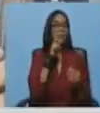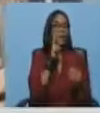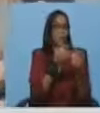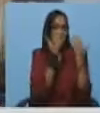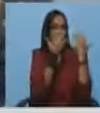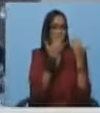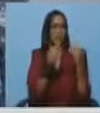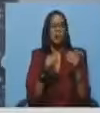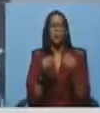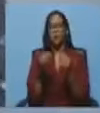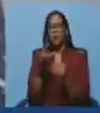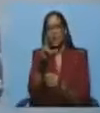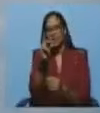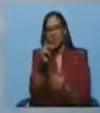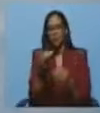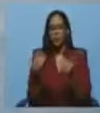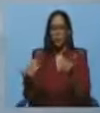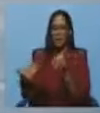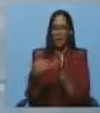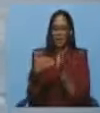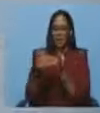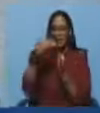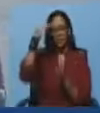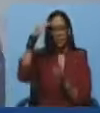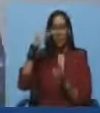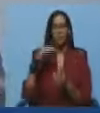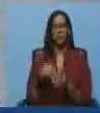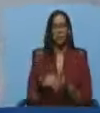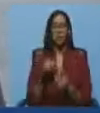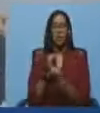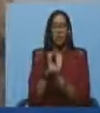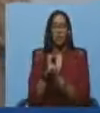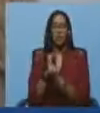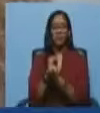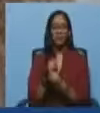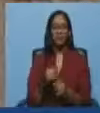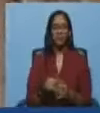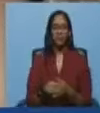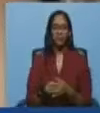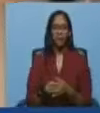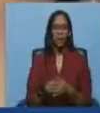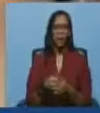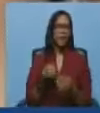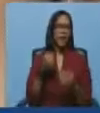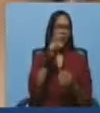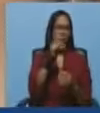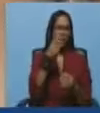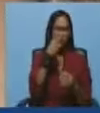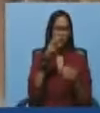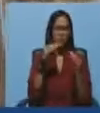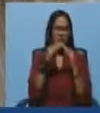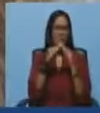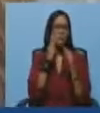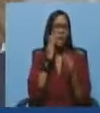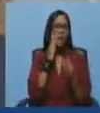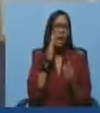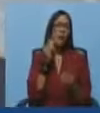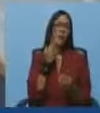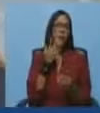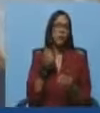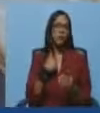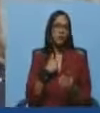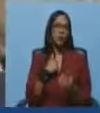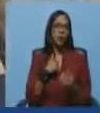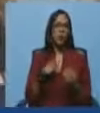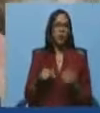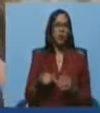por el otro lado hacen el ataque militar. Ahora, para el común, para el que nos está viendo en su casa, esa mamá, además, que por ejemplo yo, en